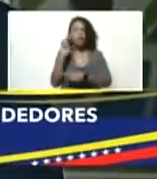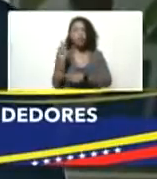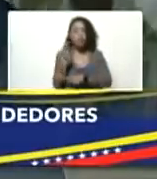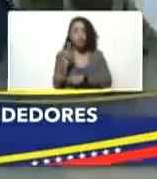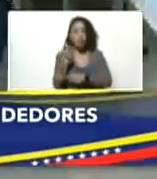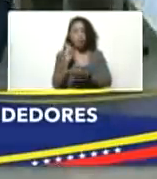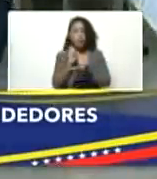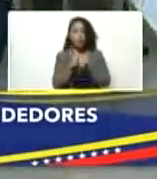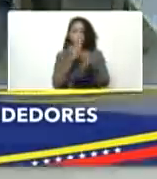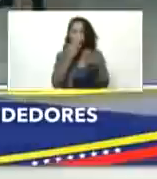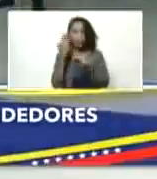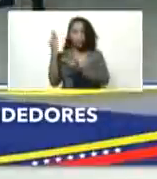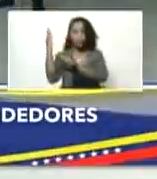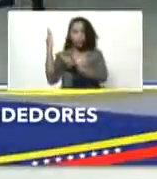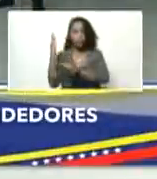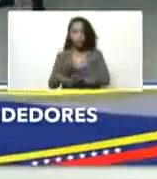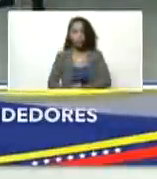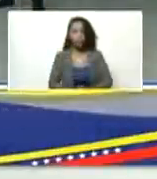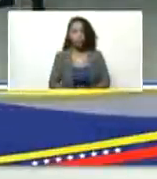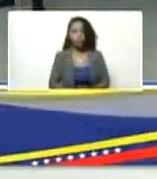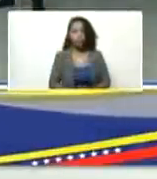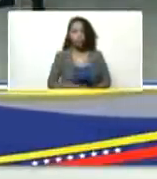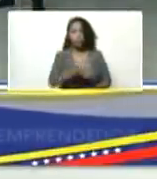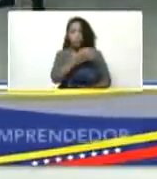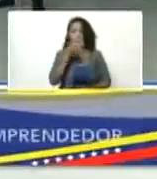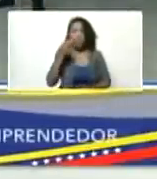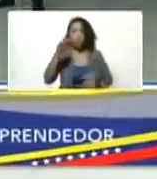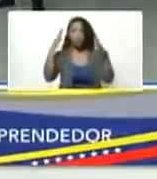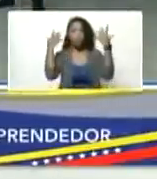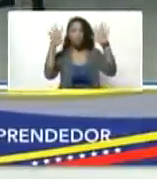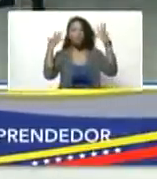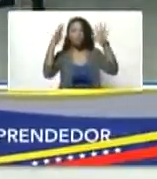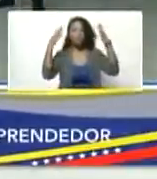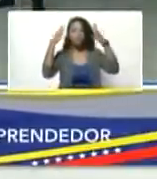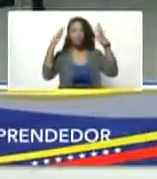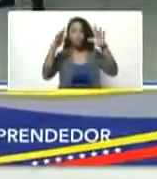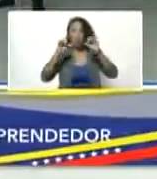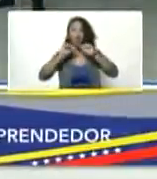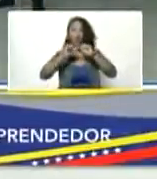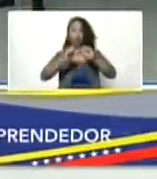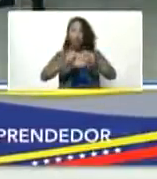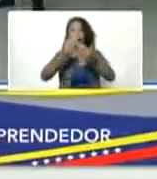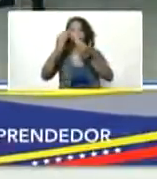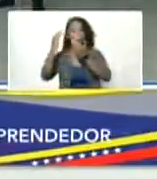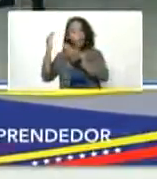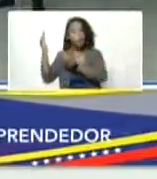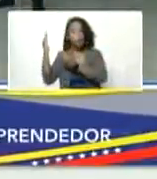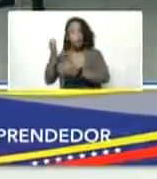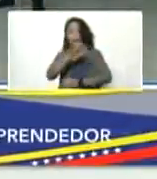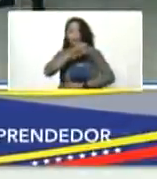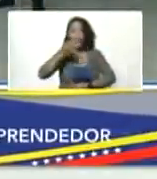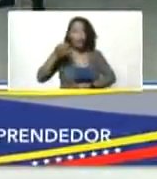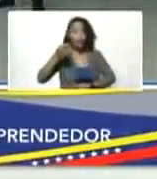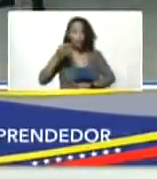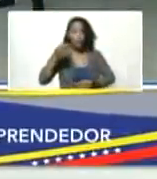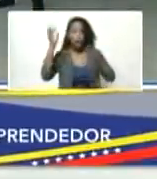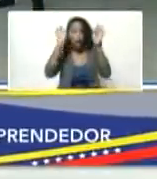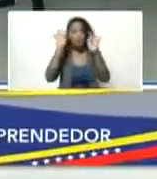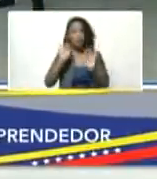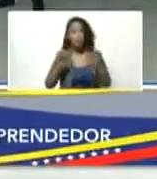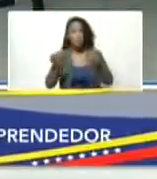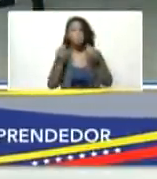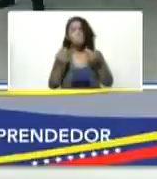presidente. Excelente, bueno, un aplauso desde aquí. Hay que seguir perfeccionando los mecanismos